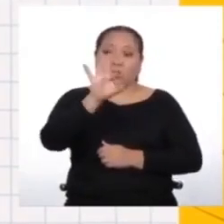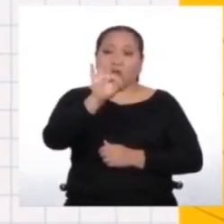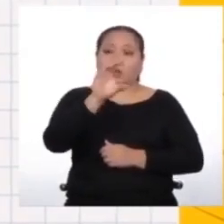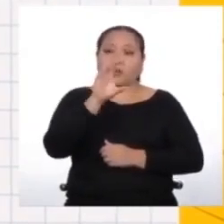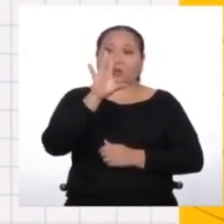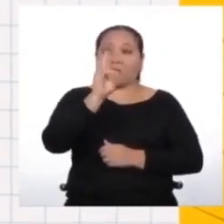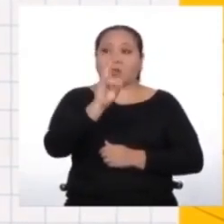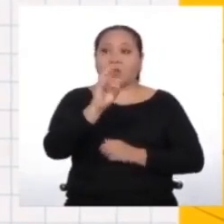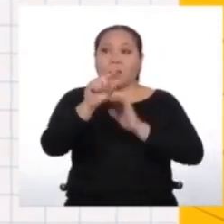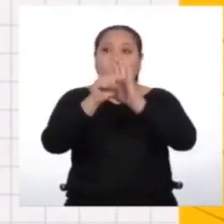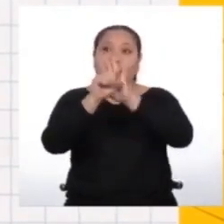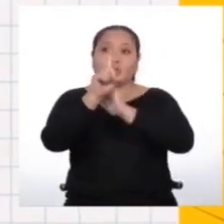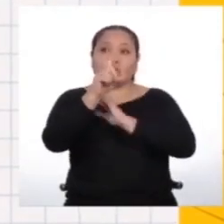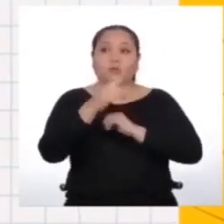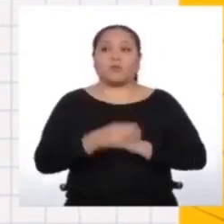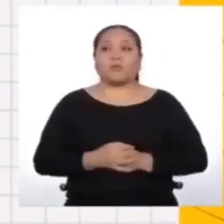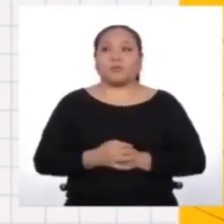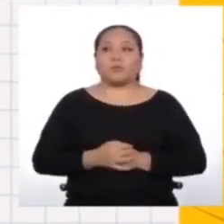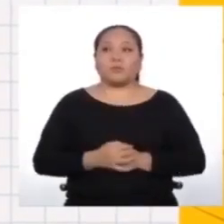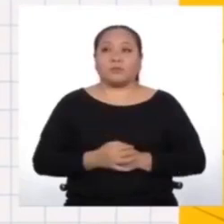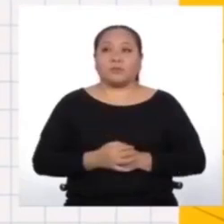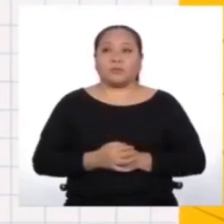14.348.907 menos 1,